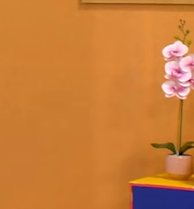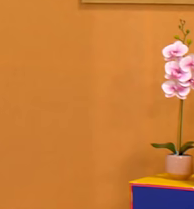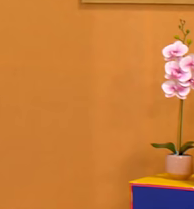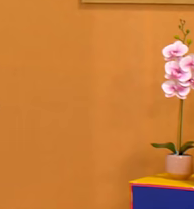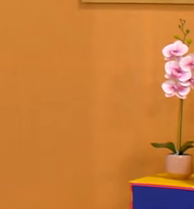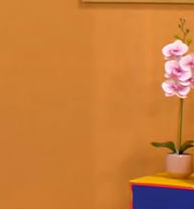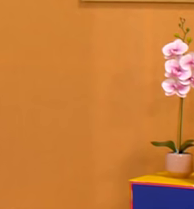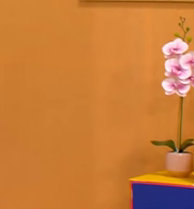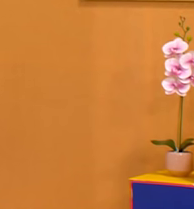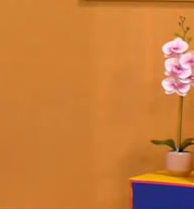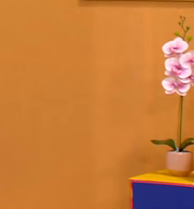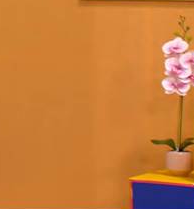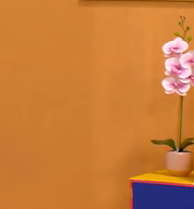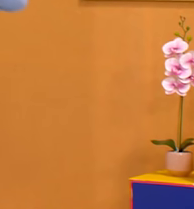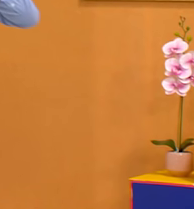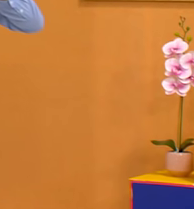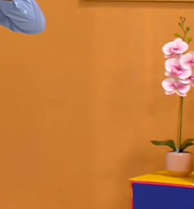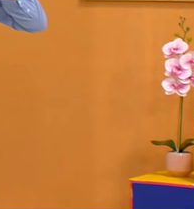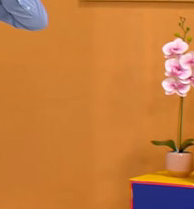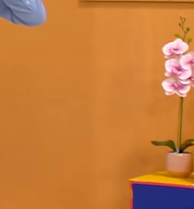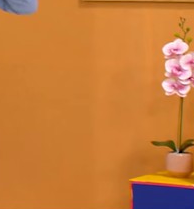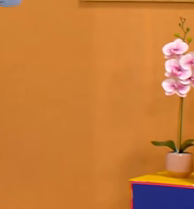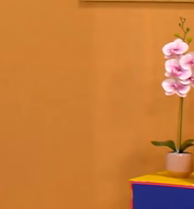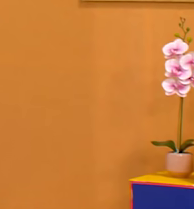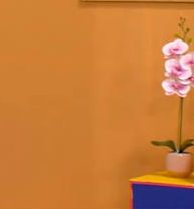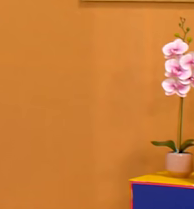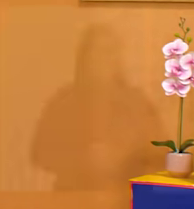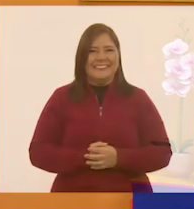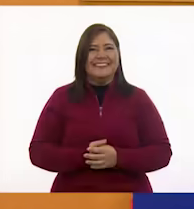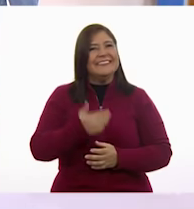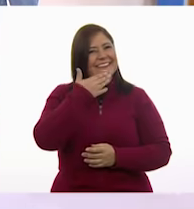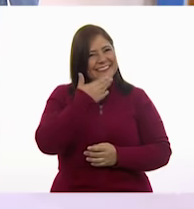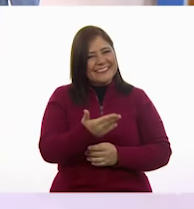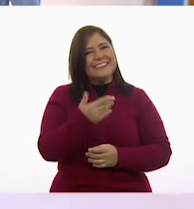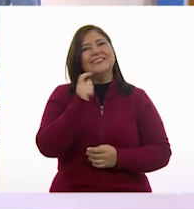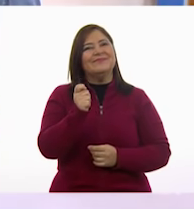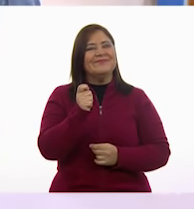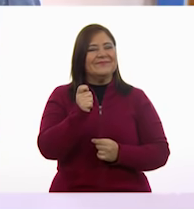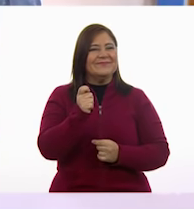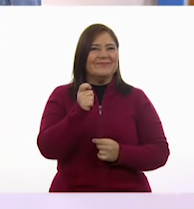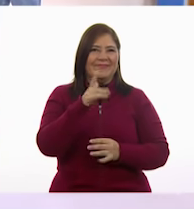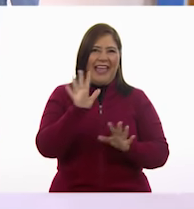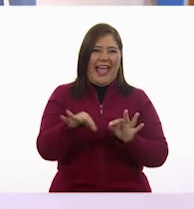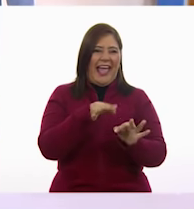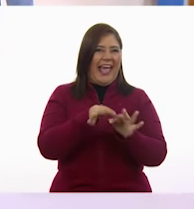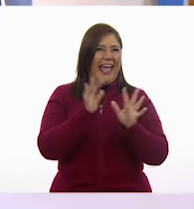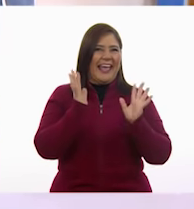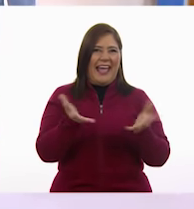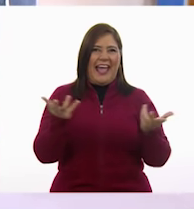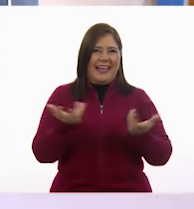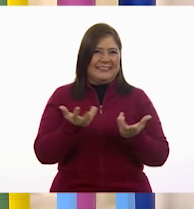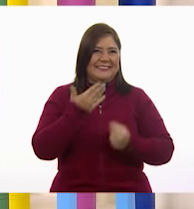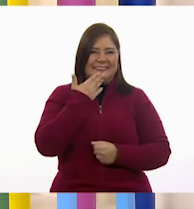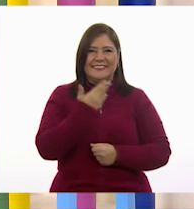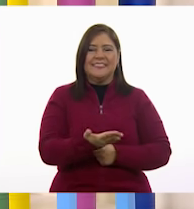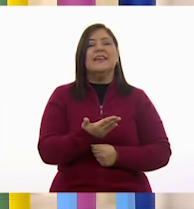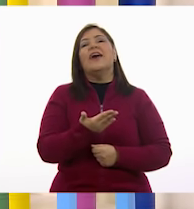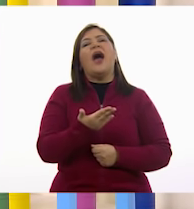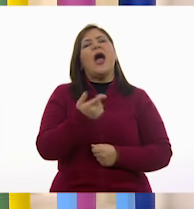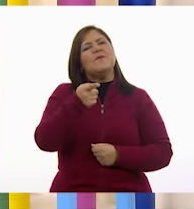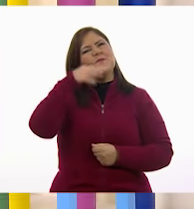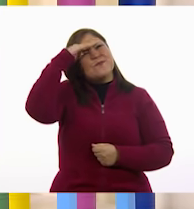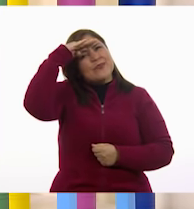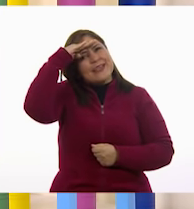epo, etuki, tuki, Ah, muy bien, excelente. Ya nos salió. Ahora, ¿qué te parece que lo